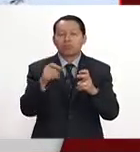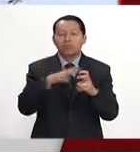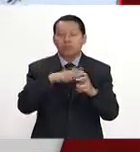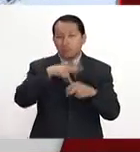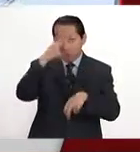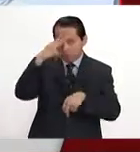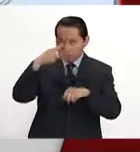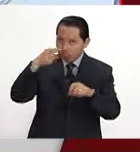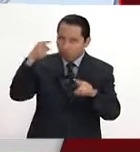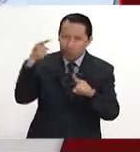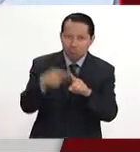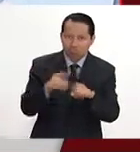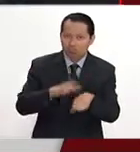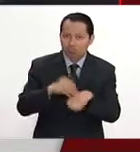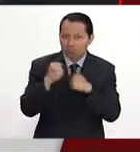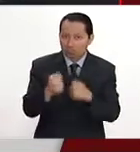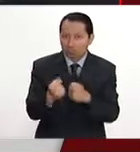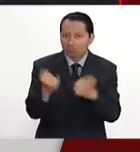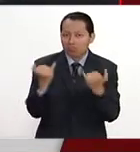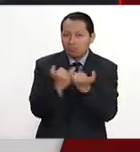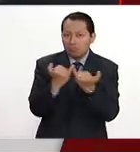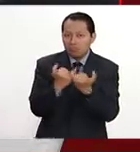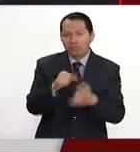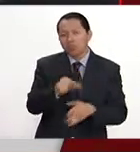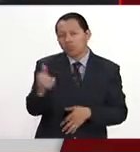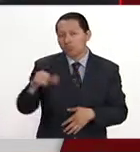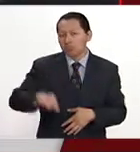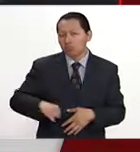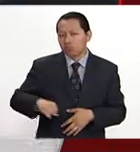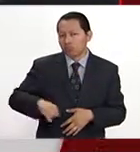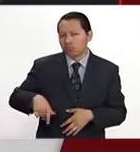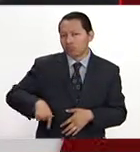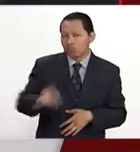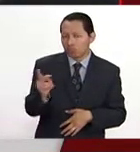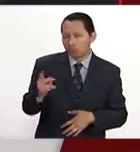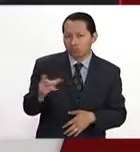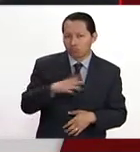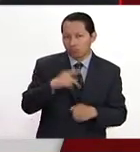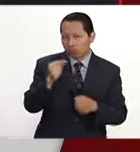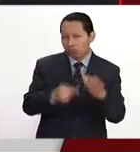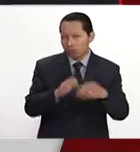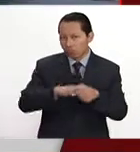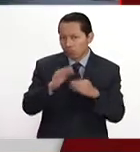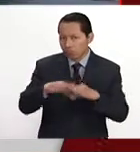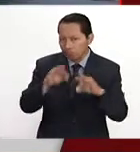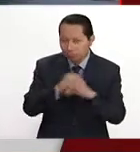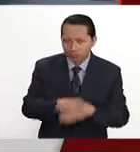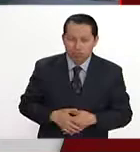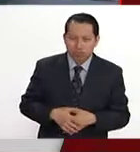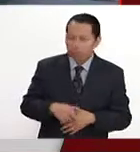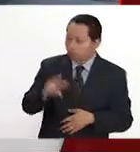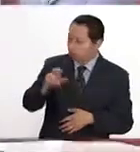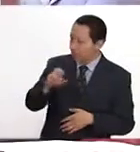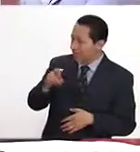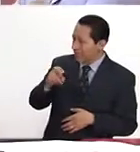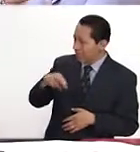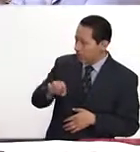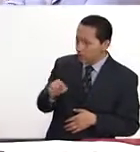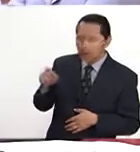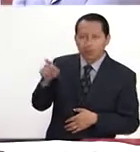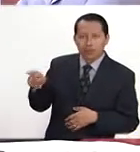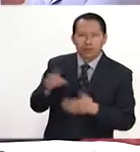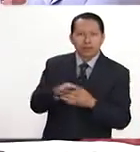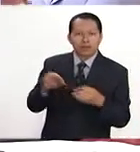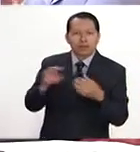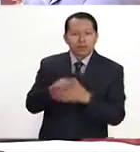más tiene que insistir, ¿no? Hay otros que también le interesan, pero esos son, creo, los prioritarios, ¿no? Neurálgicos. Enrique, tú has mencionado, de